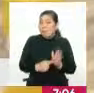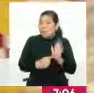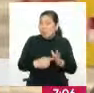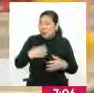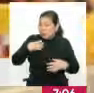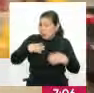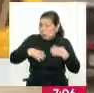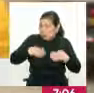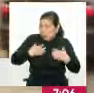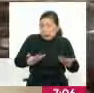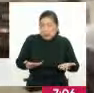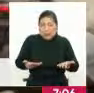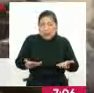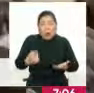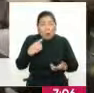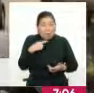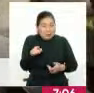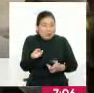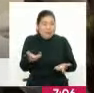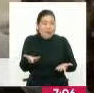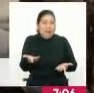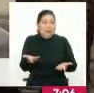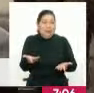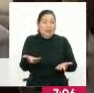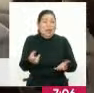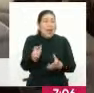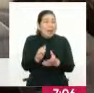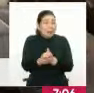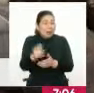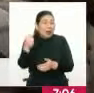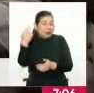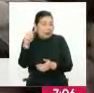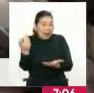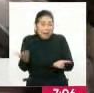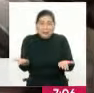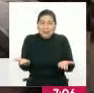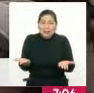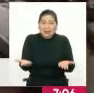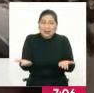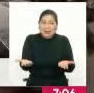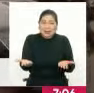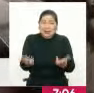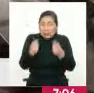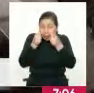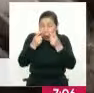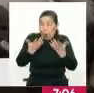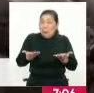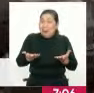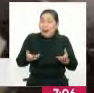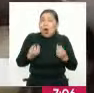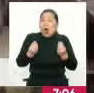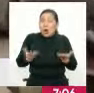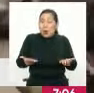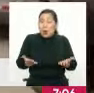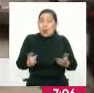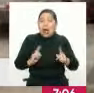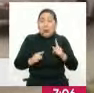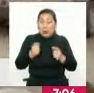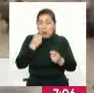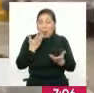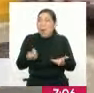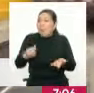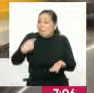su disconformidad, sino también los amigos taxistas que se ven sorprendidos, algunos se ven